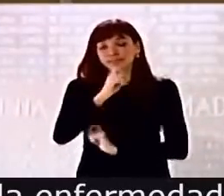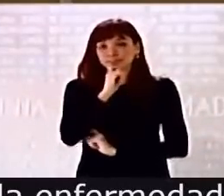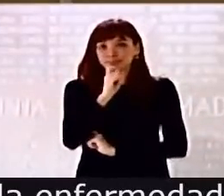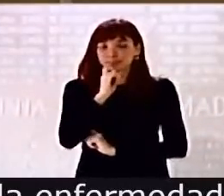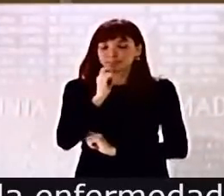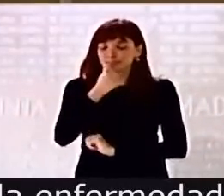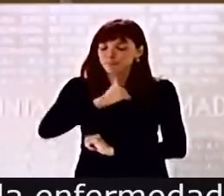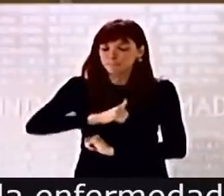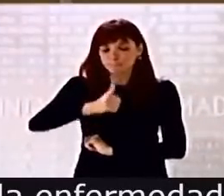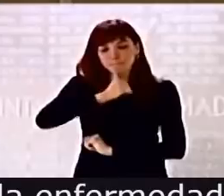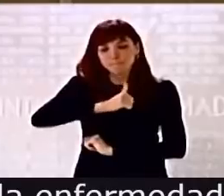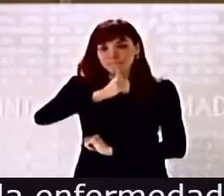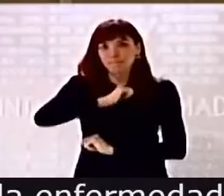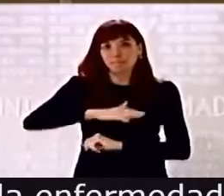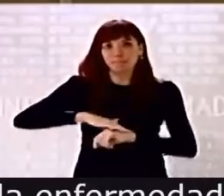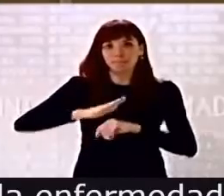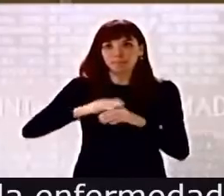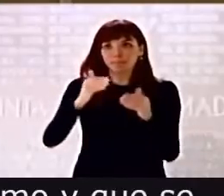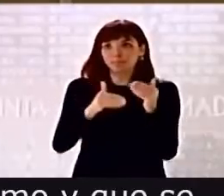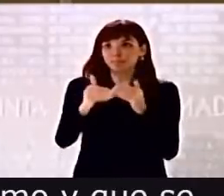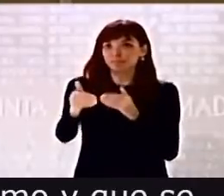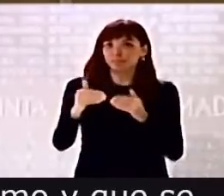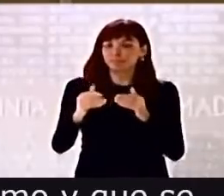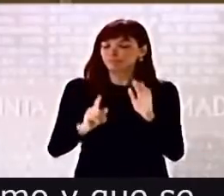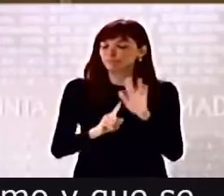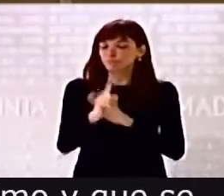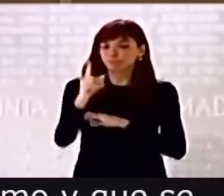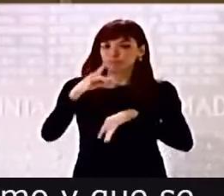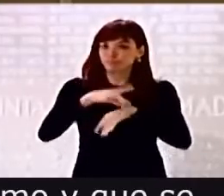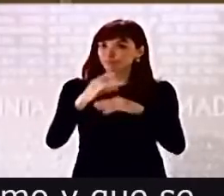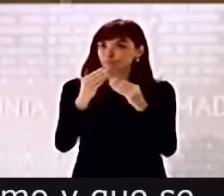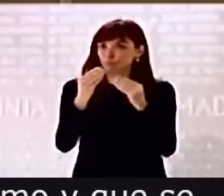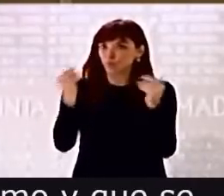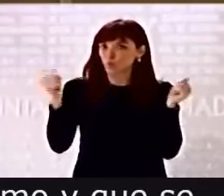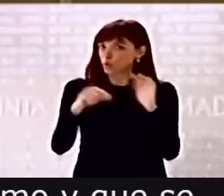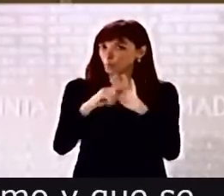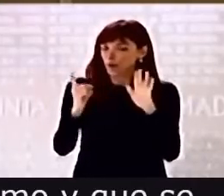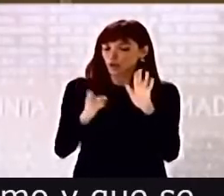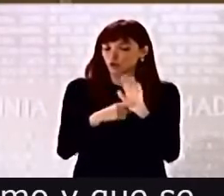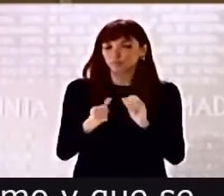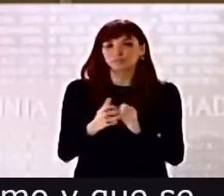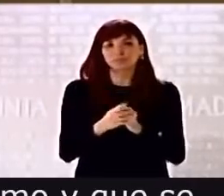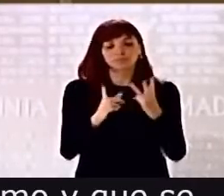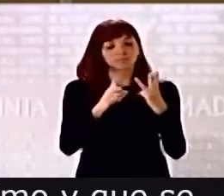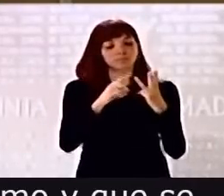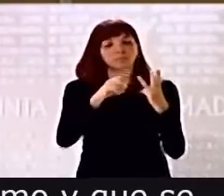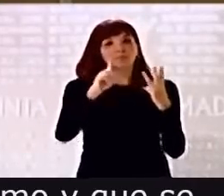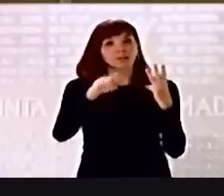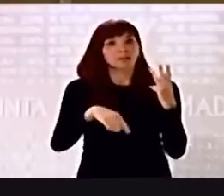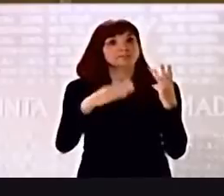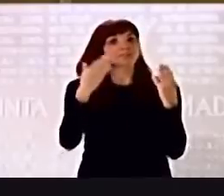y que se restablezcan completamente. Quiero felicitar y